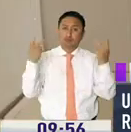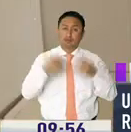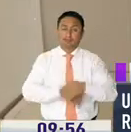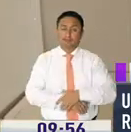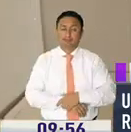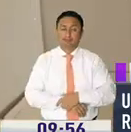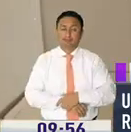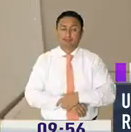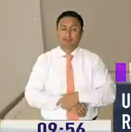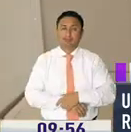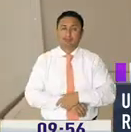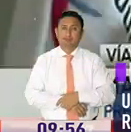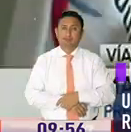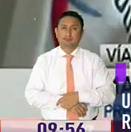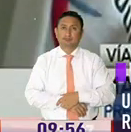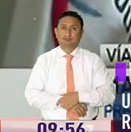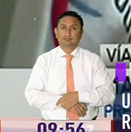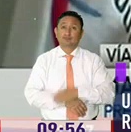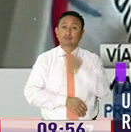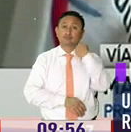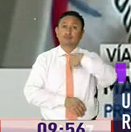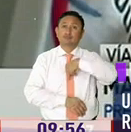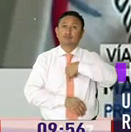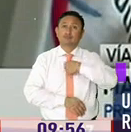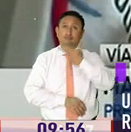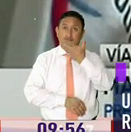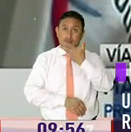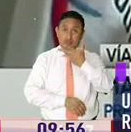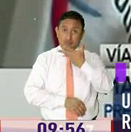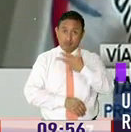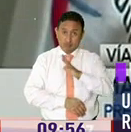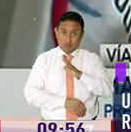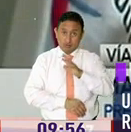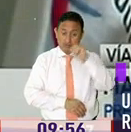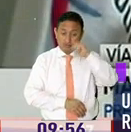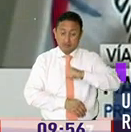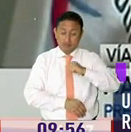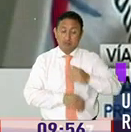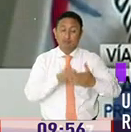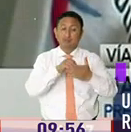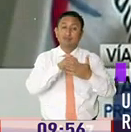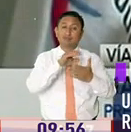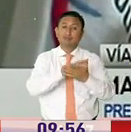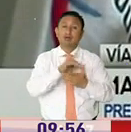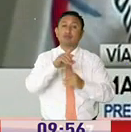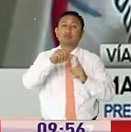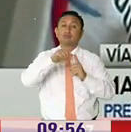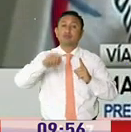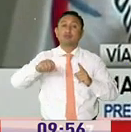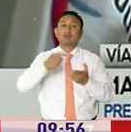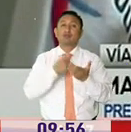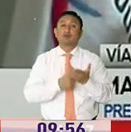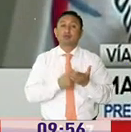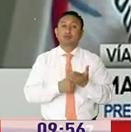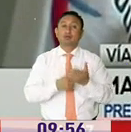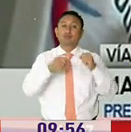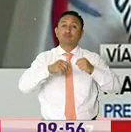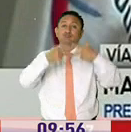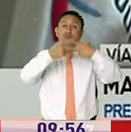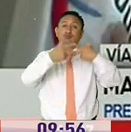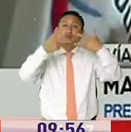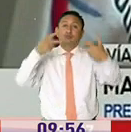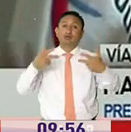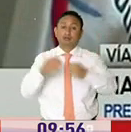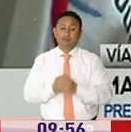para evitar el contagio. Nosotros estamos ya implementando el sistema de audiencias telemáticas